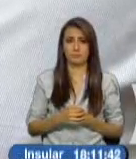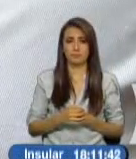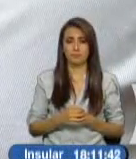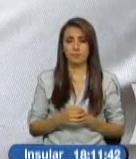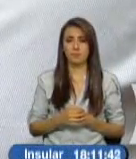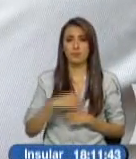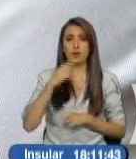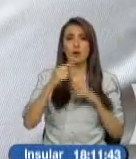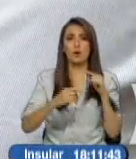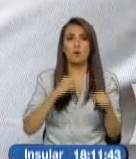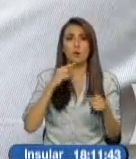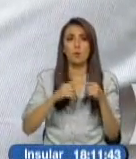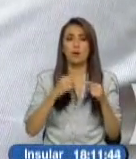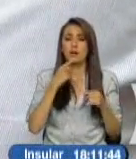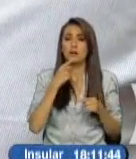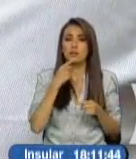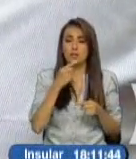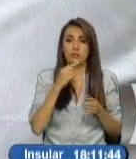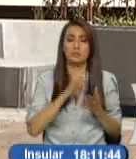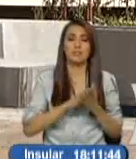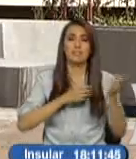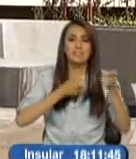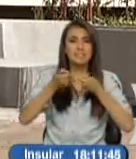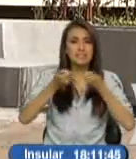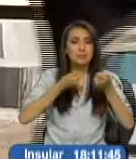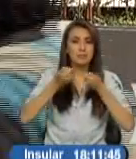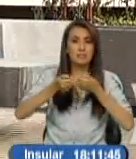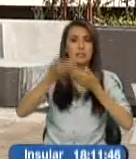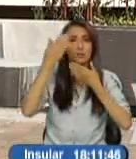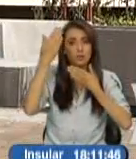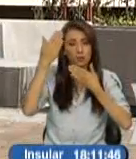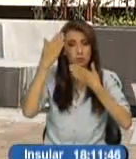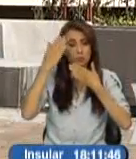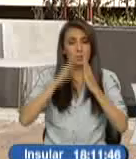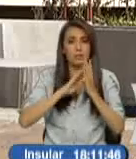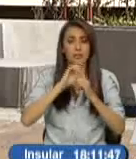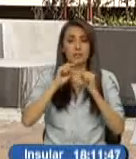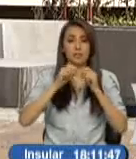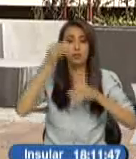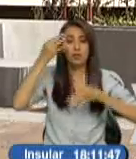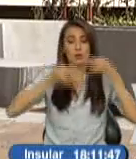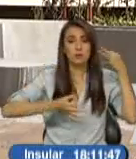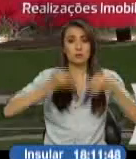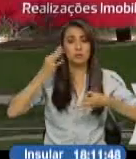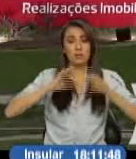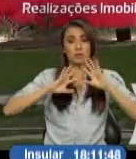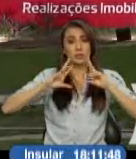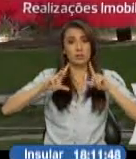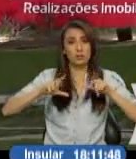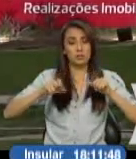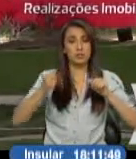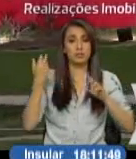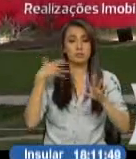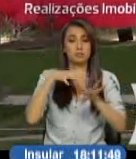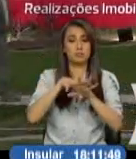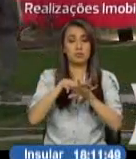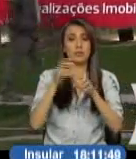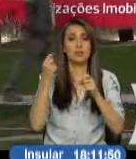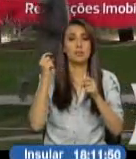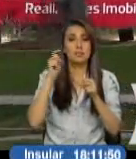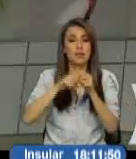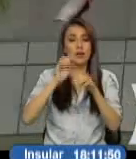A decir del jurista Gonzalo Silva, el manejo político que ha tenido la actuación de la Fiscalía sobre los hechos de corrupción que involucran a la empresa